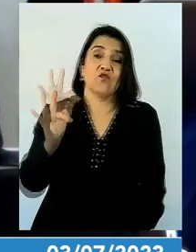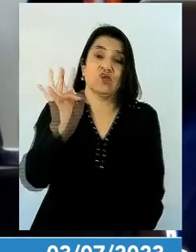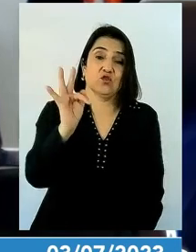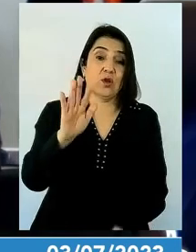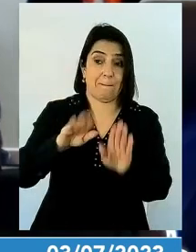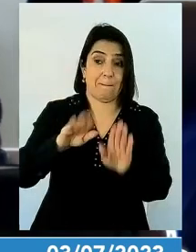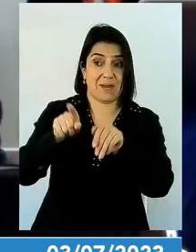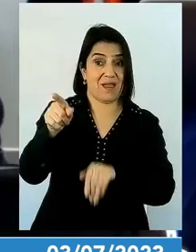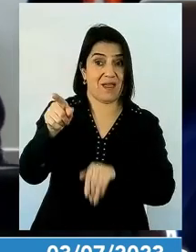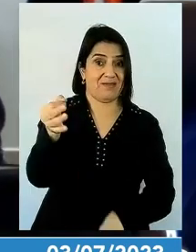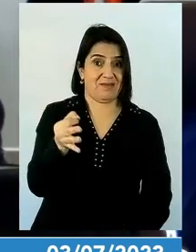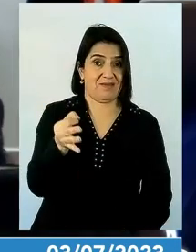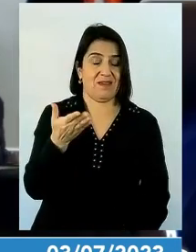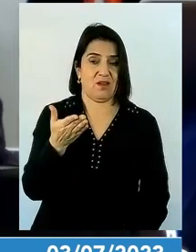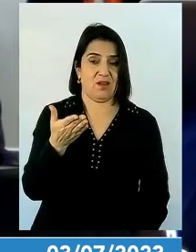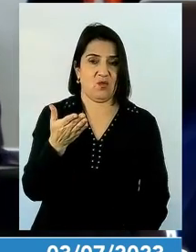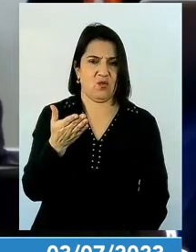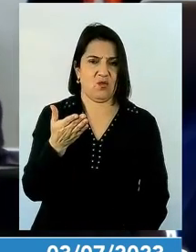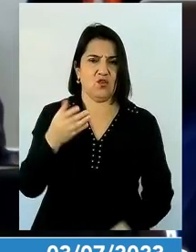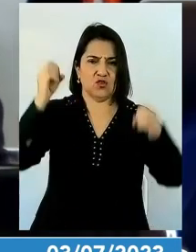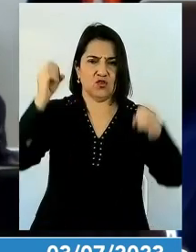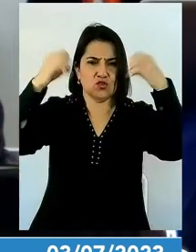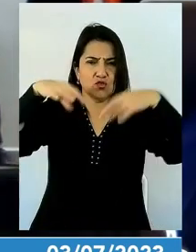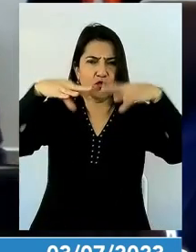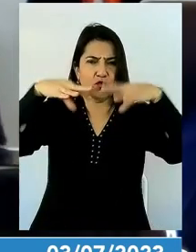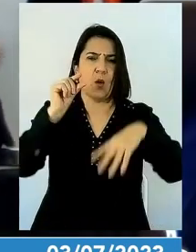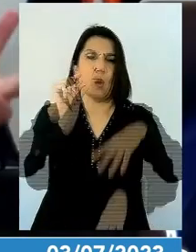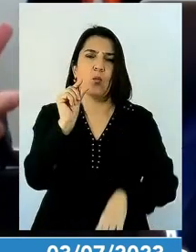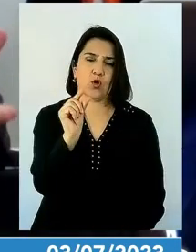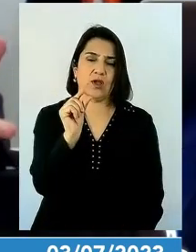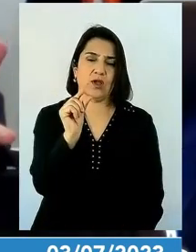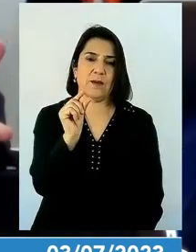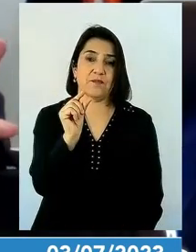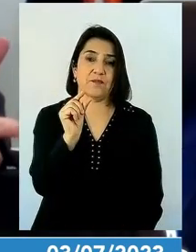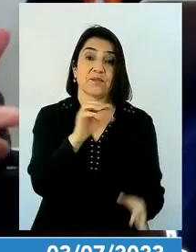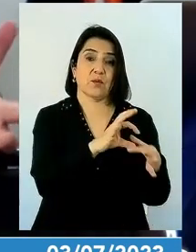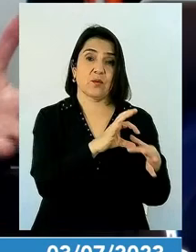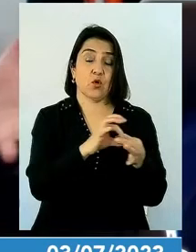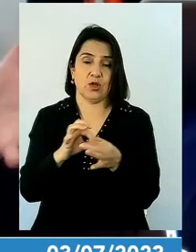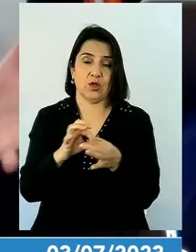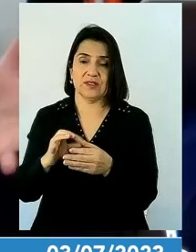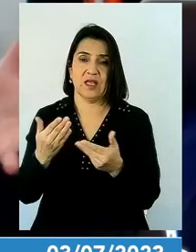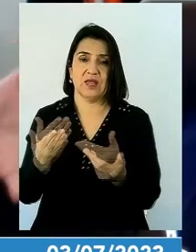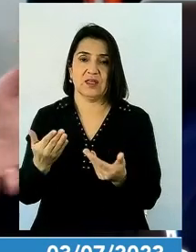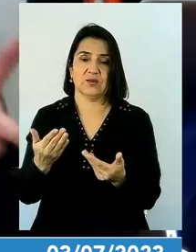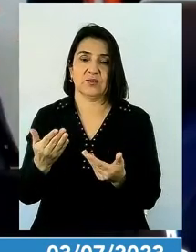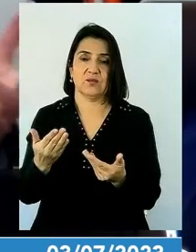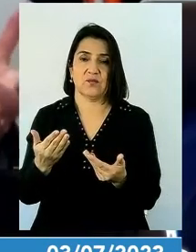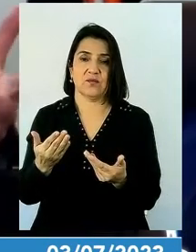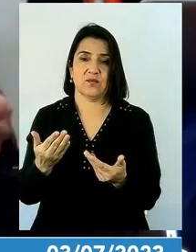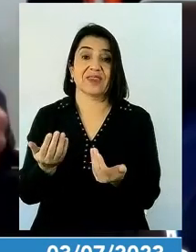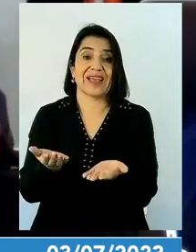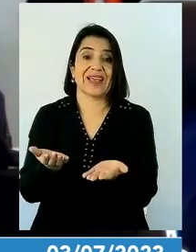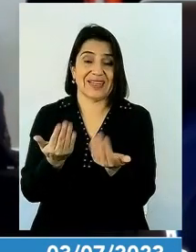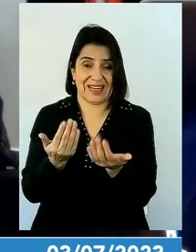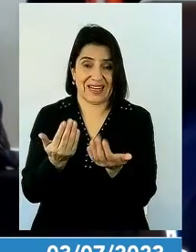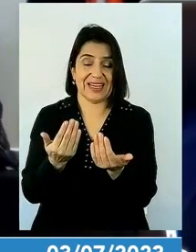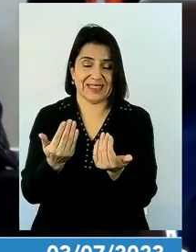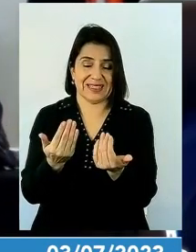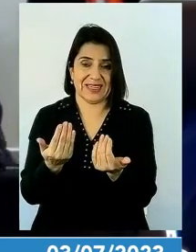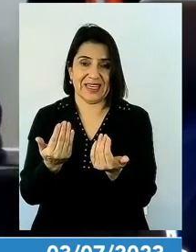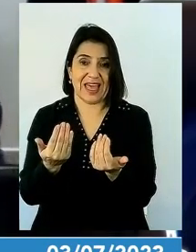tener muy poca lluvia. Por lo tanto, las fuentes para las necesidades de la producción agrícola, incluso el consumo